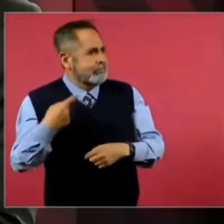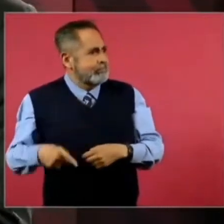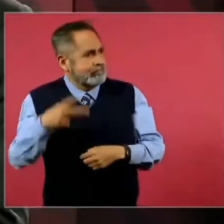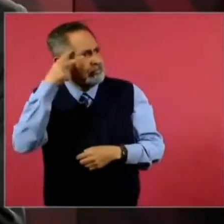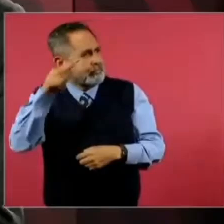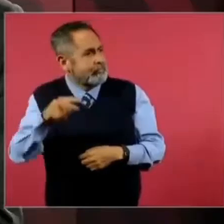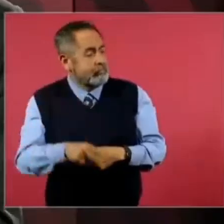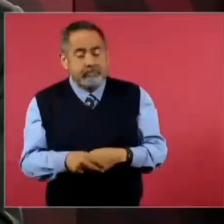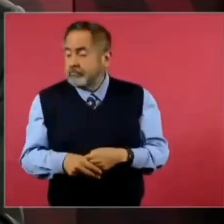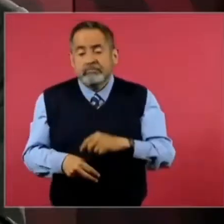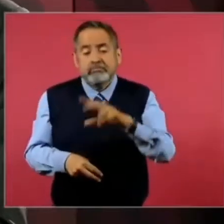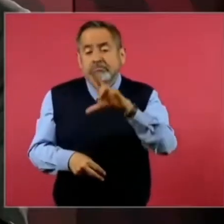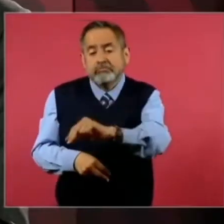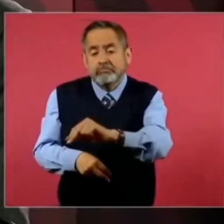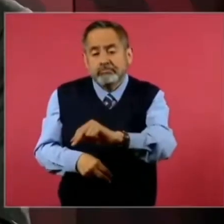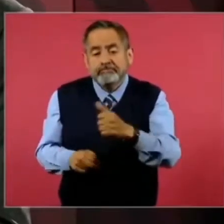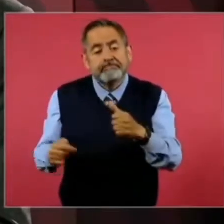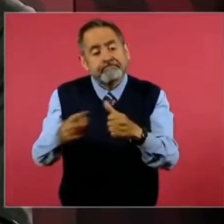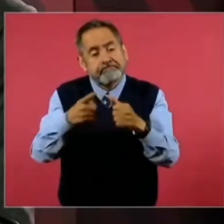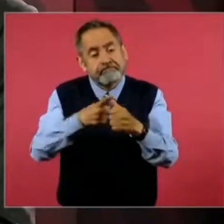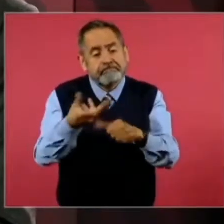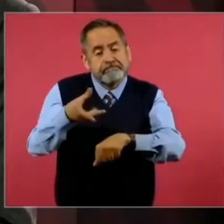le tiene que pedir permiso